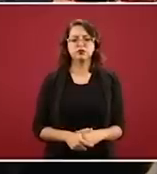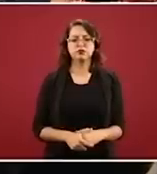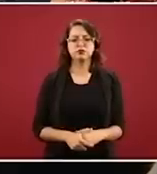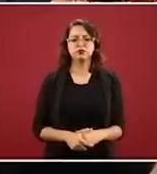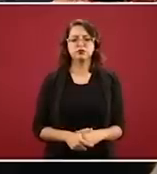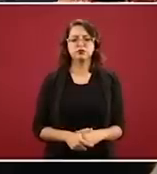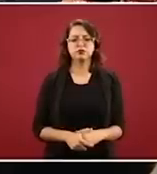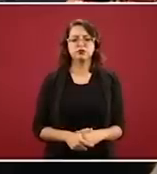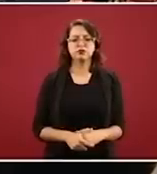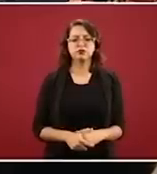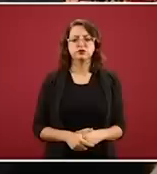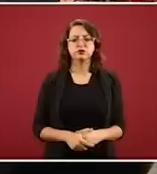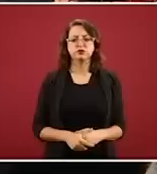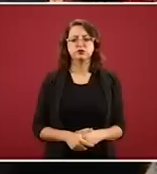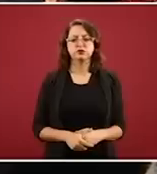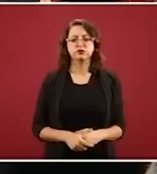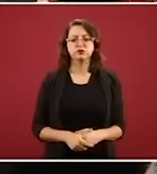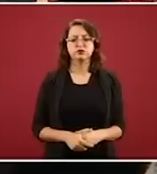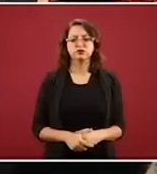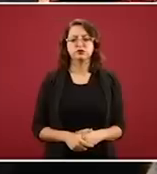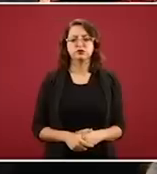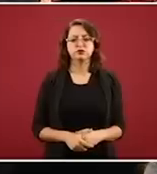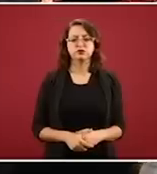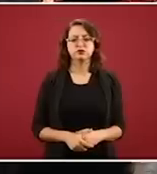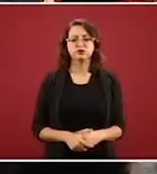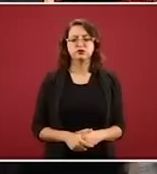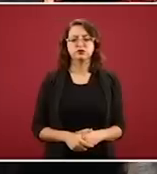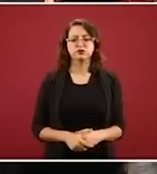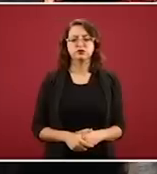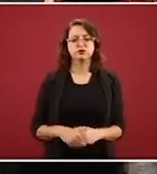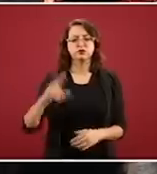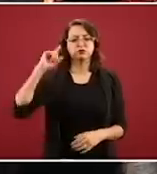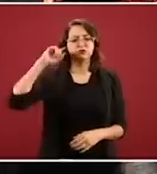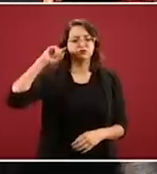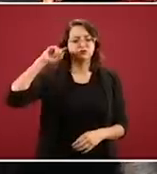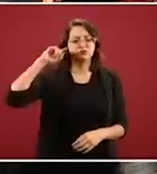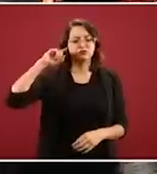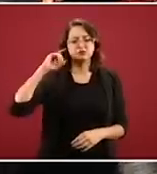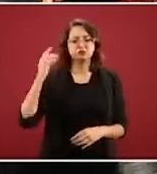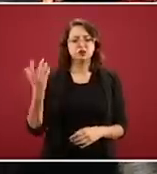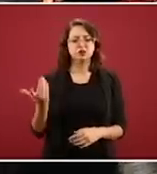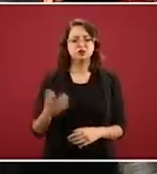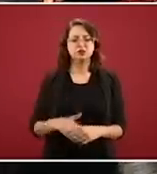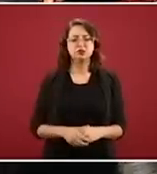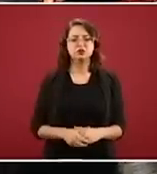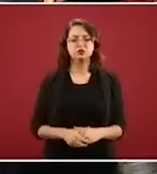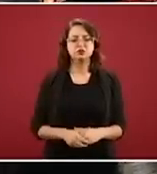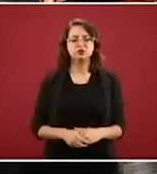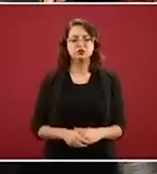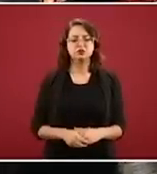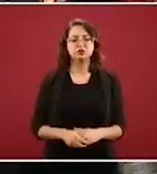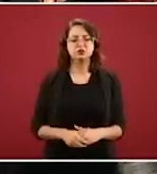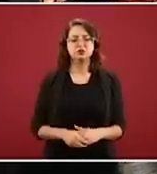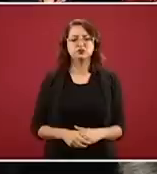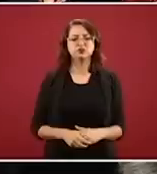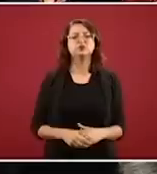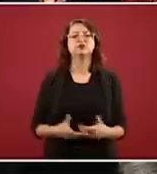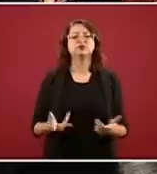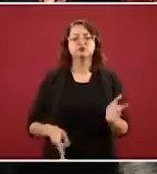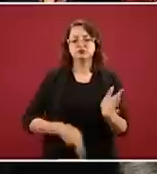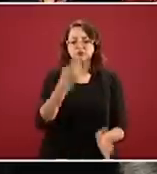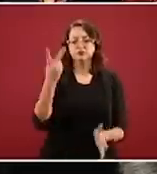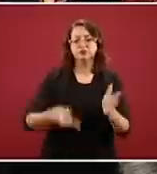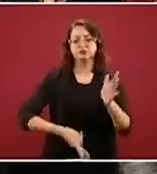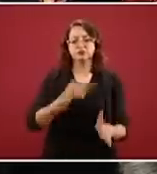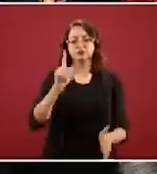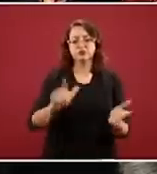¿Perdón? Bueno, si hay aquí, gracias. Gracias. El problema de la incidencia delictiva, la situación